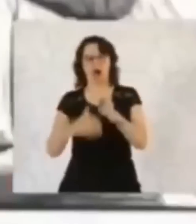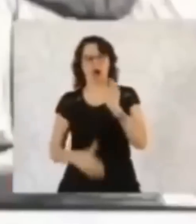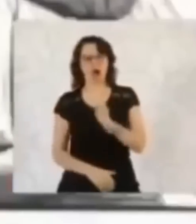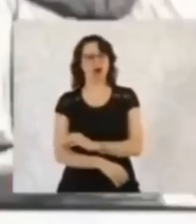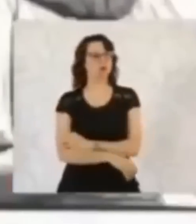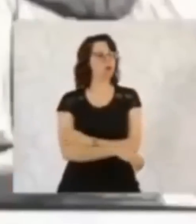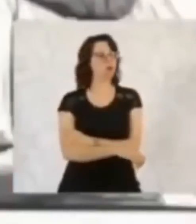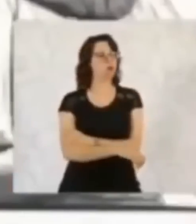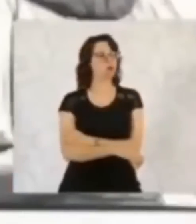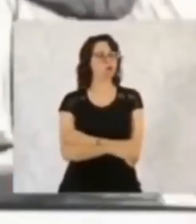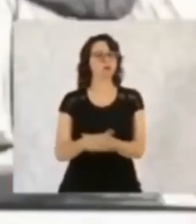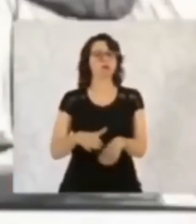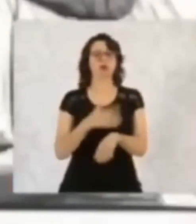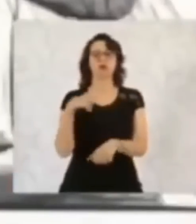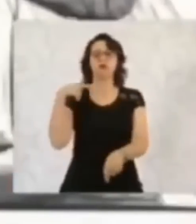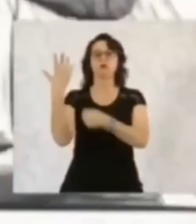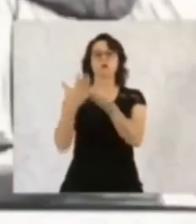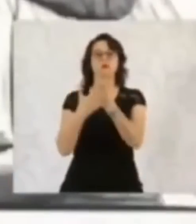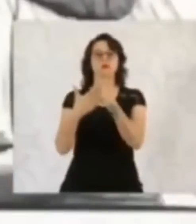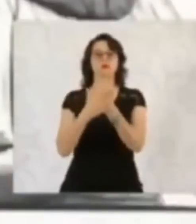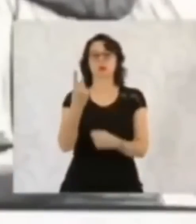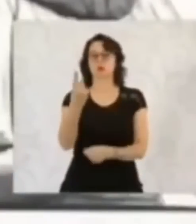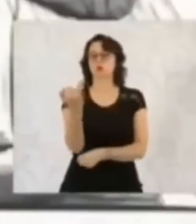porque el pueblo va a elegir a la Corte.